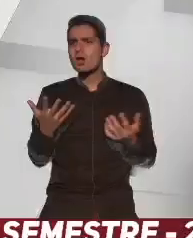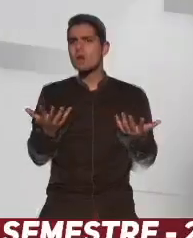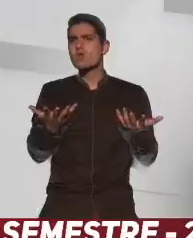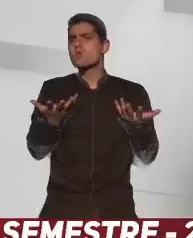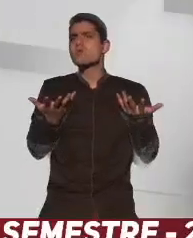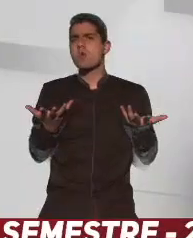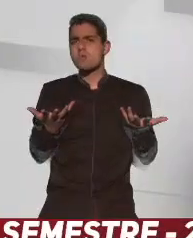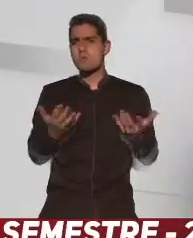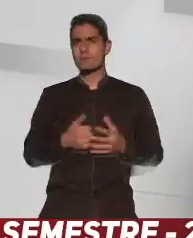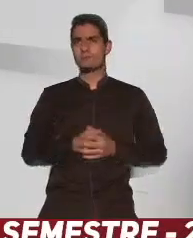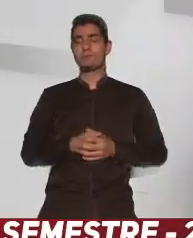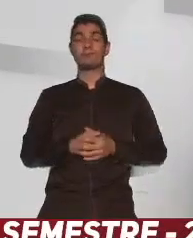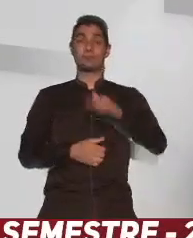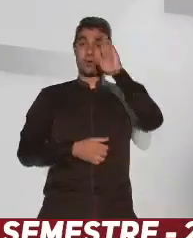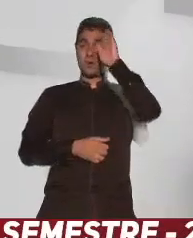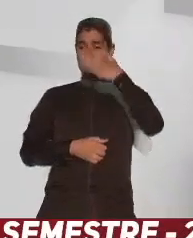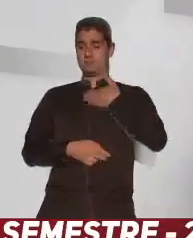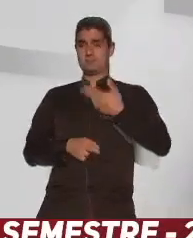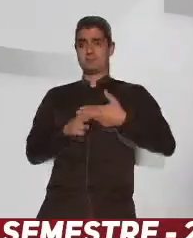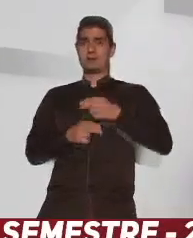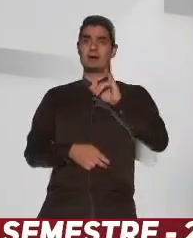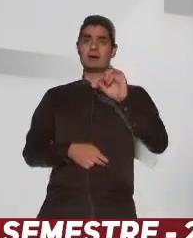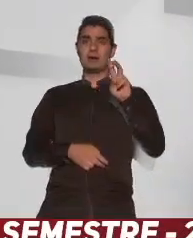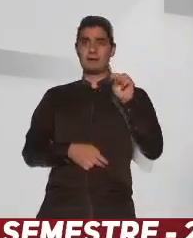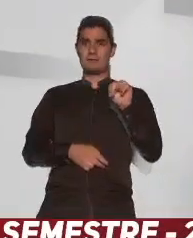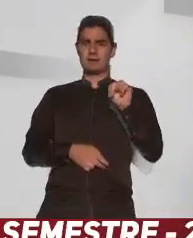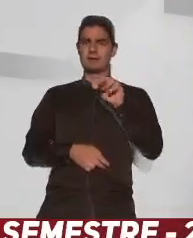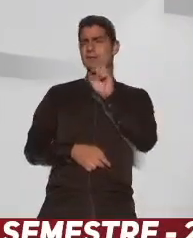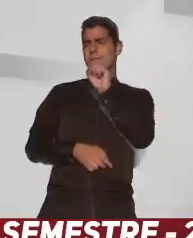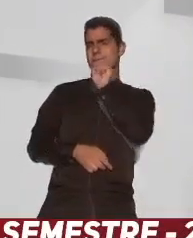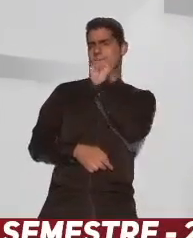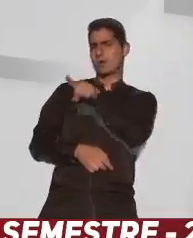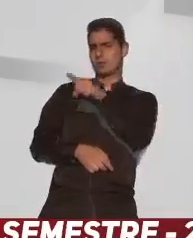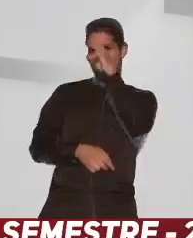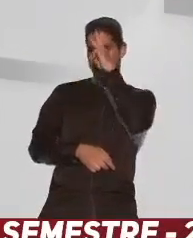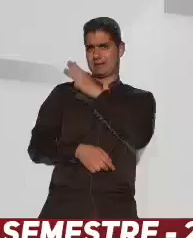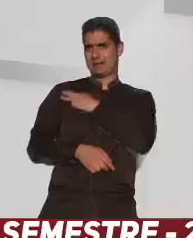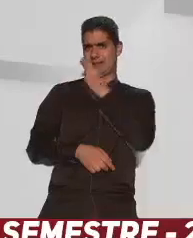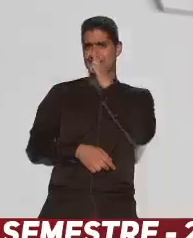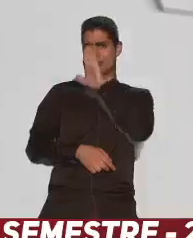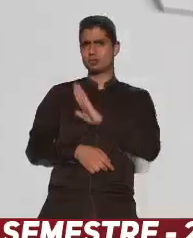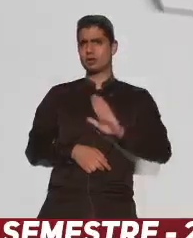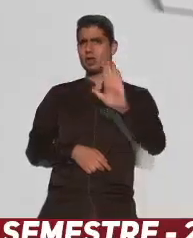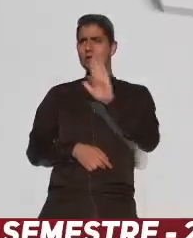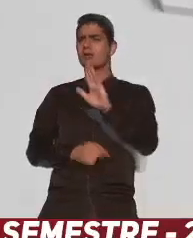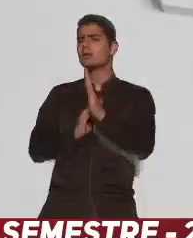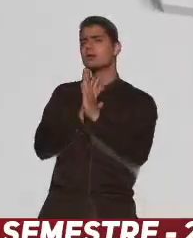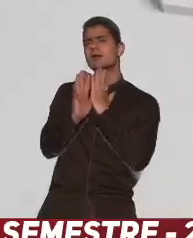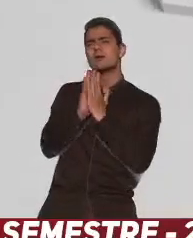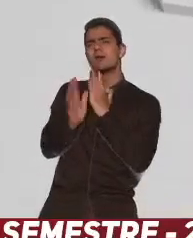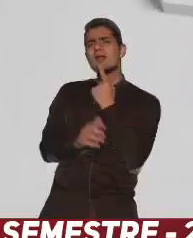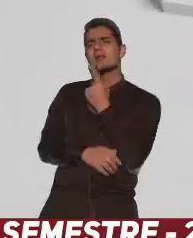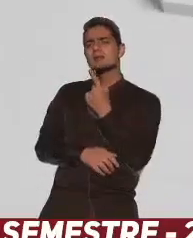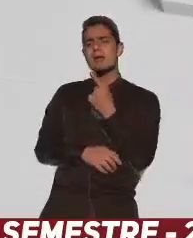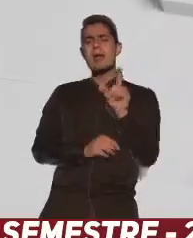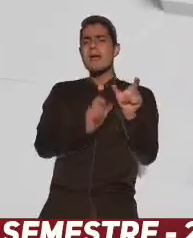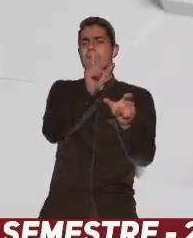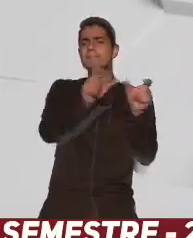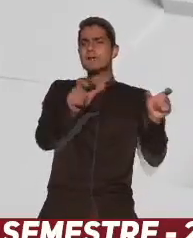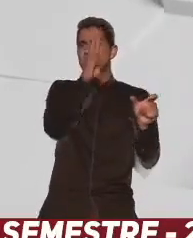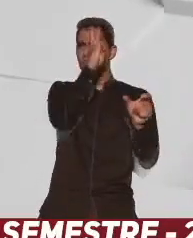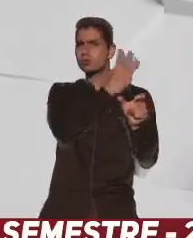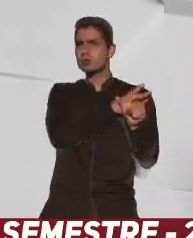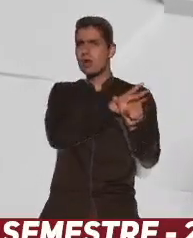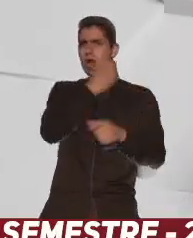es Iván David de la Rosa y me gustaría preguntarle al Ejército Nacional a qué se refieren cuando hablan de profesionalización de la fuerza y